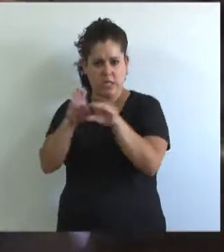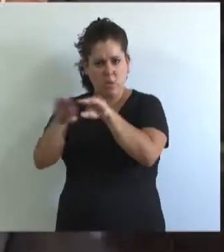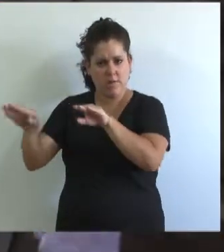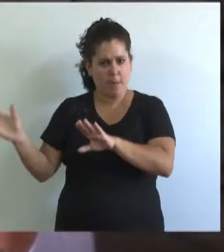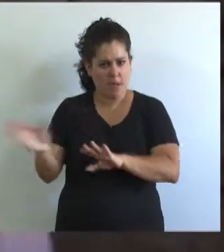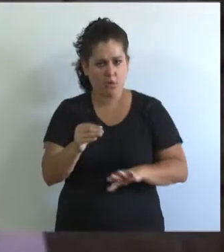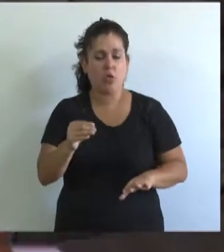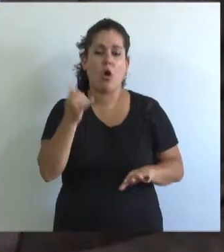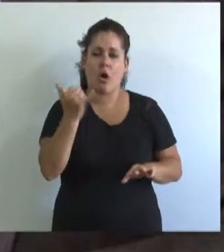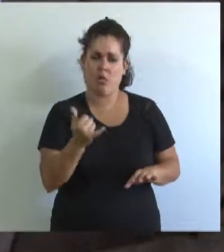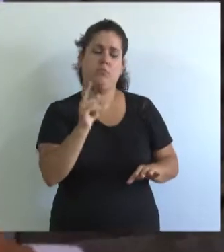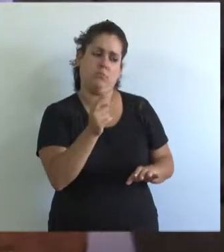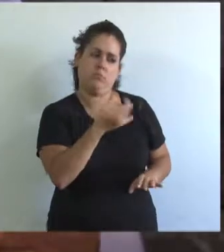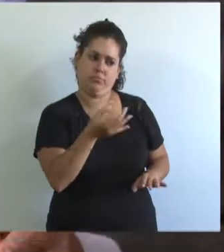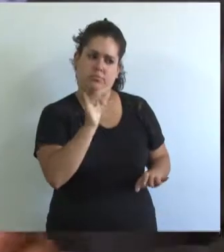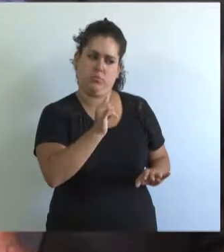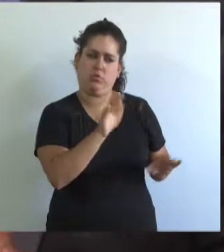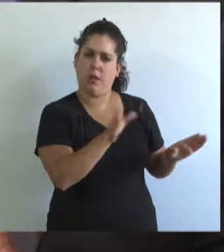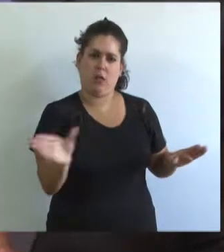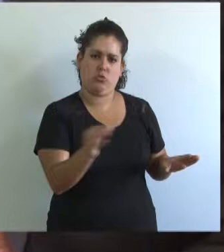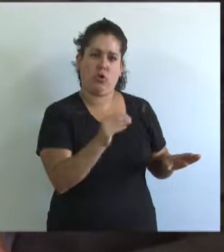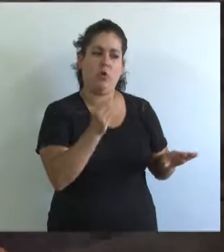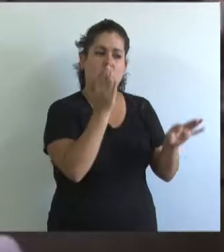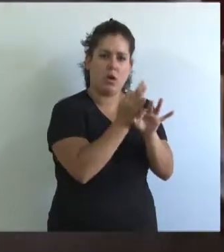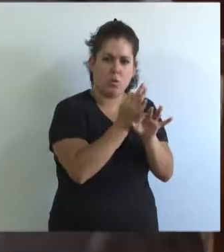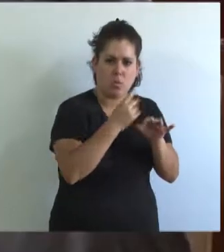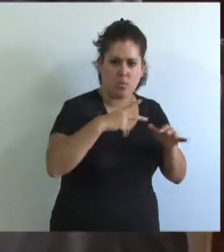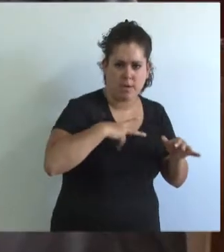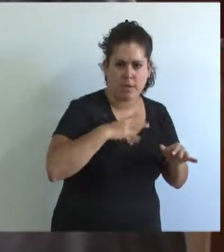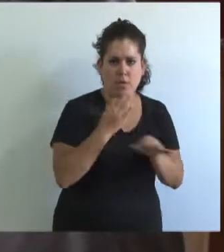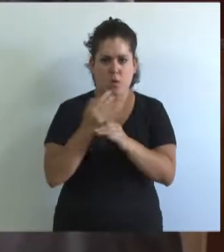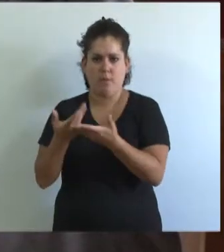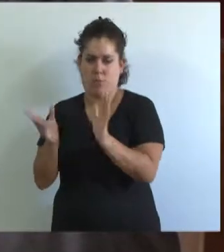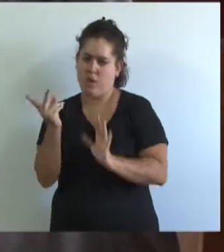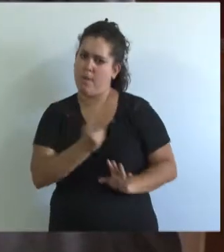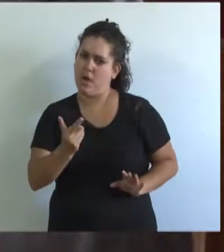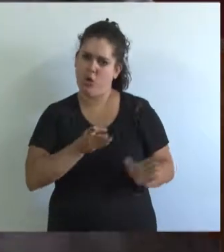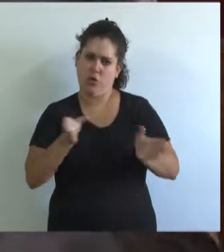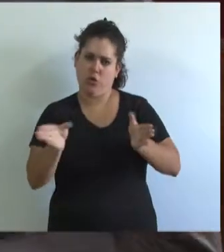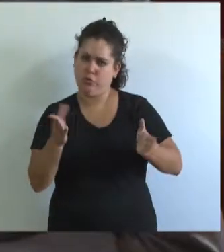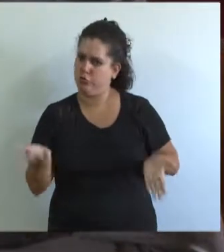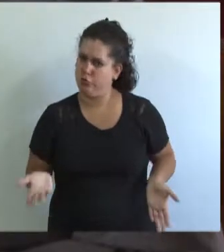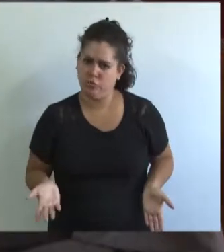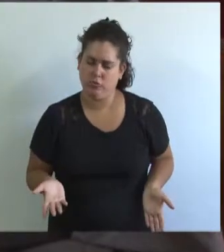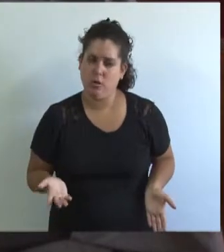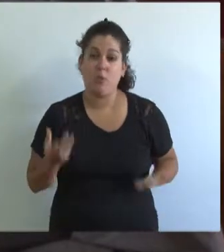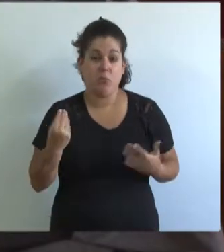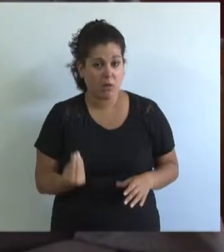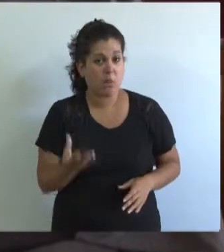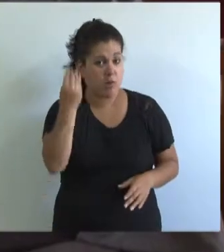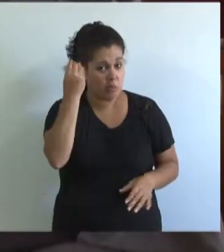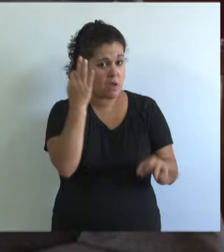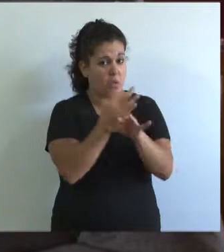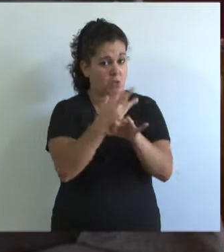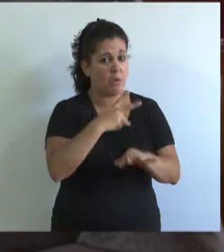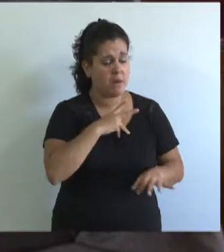tres niveles y para los dos sistemas, el de educación pública y el de educación privada. Porque muchas veces el